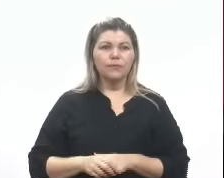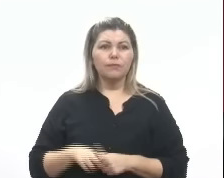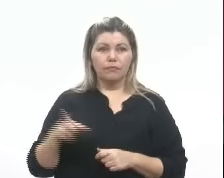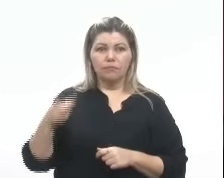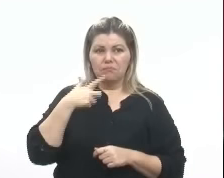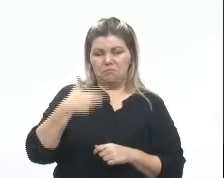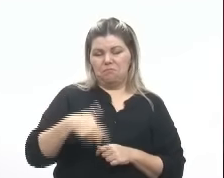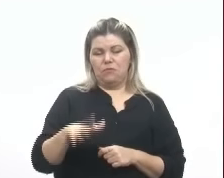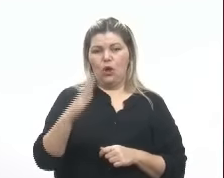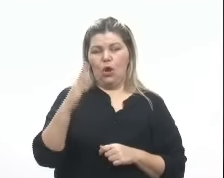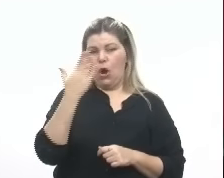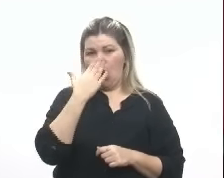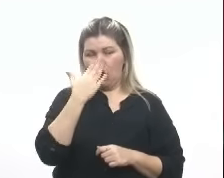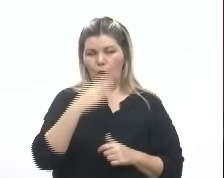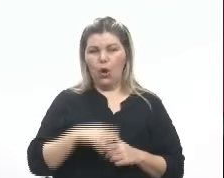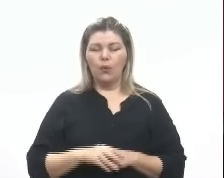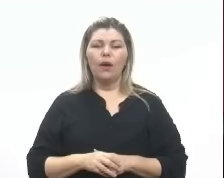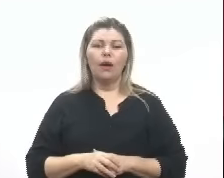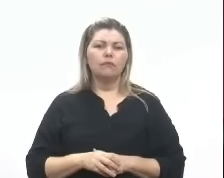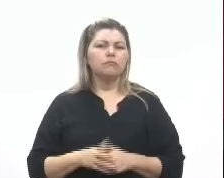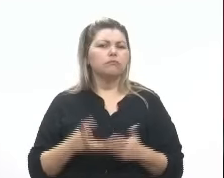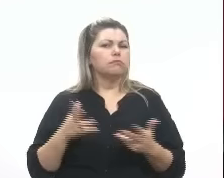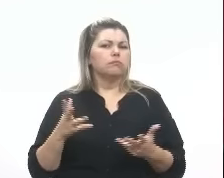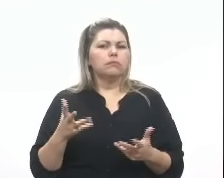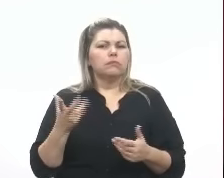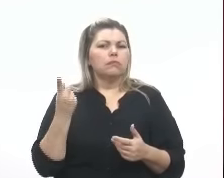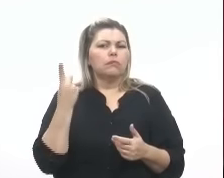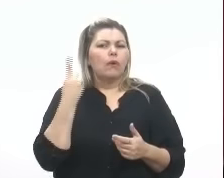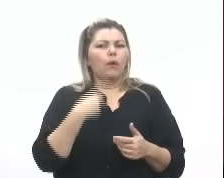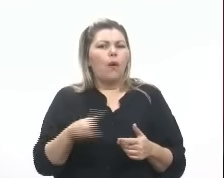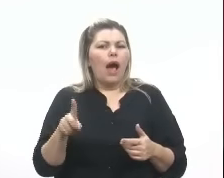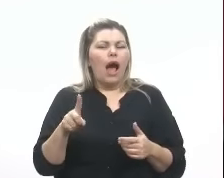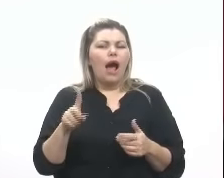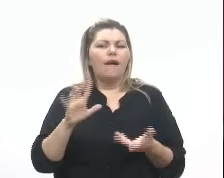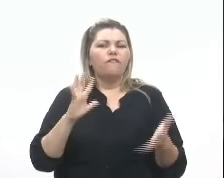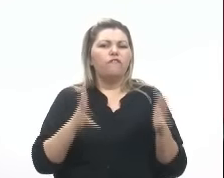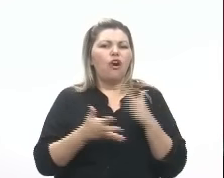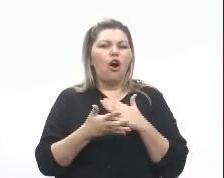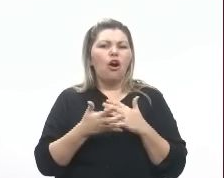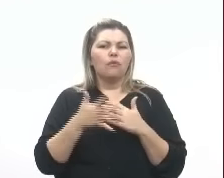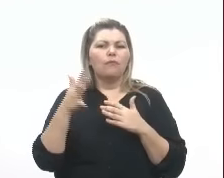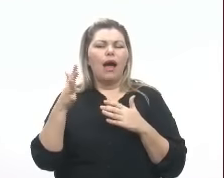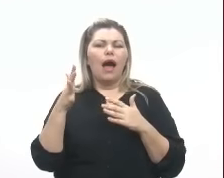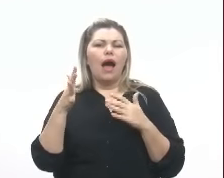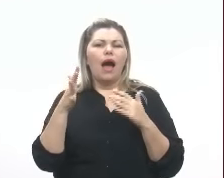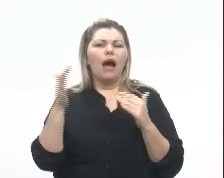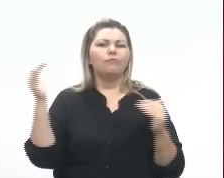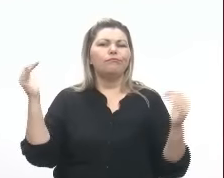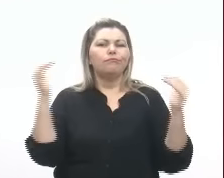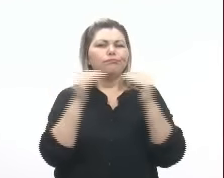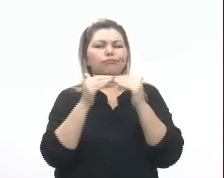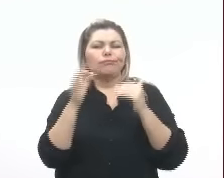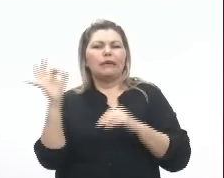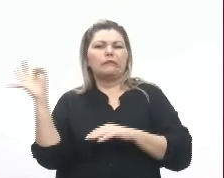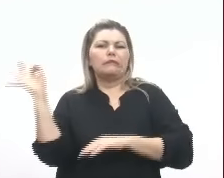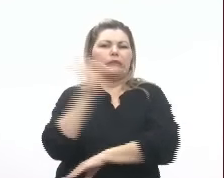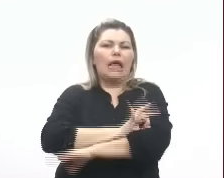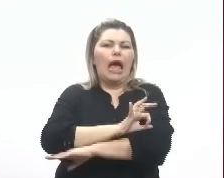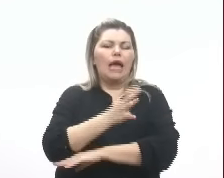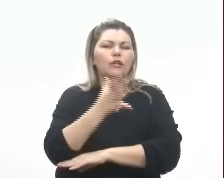Córdoba. Y entonces, ¿cuál es el déficit cero? Otro verso. Otro